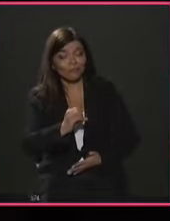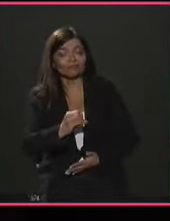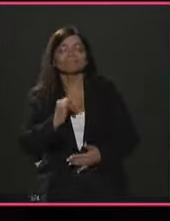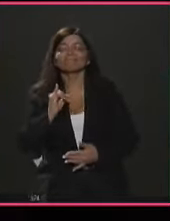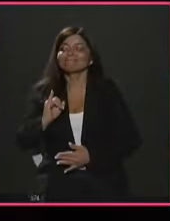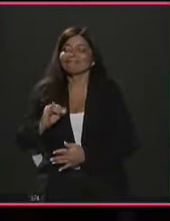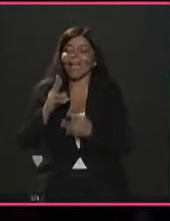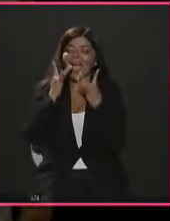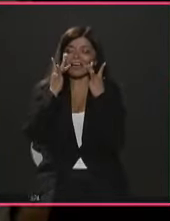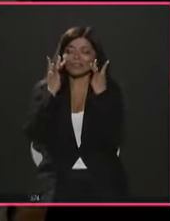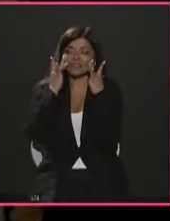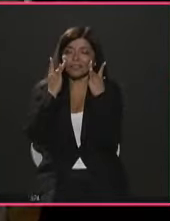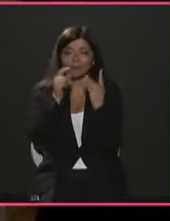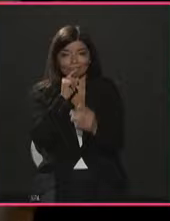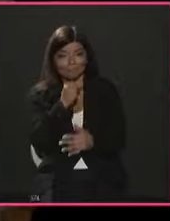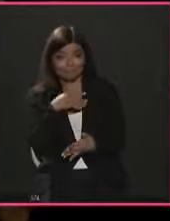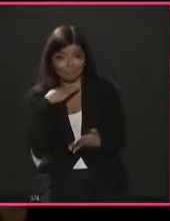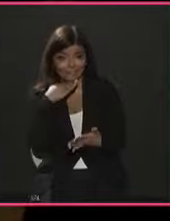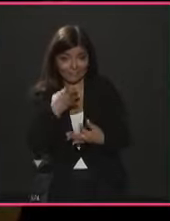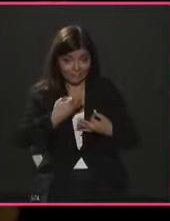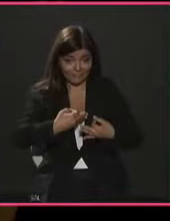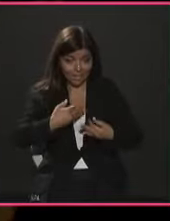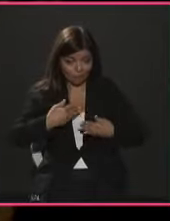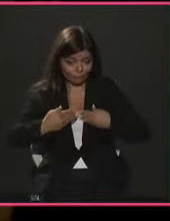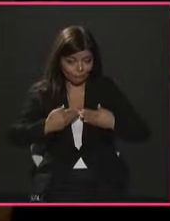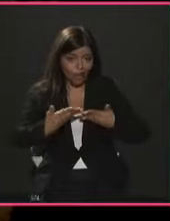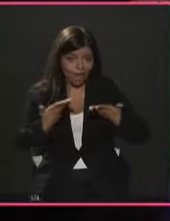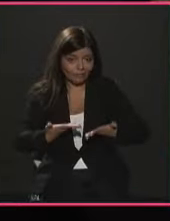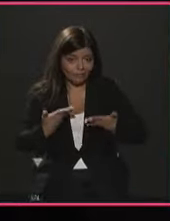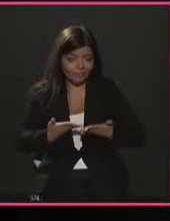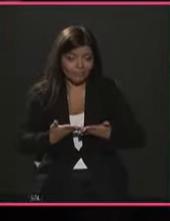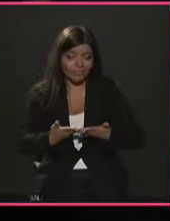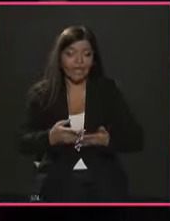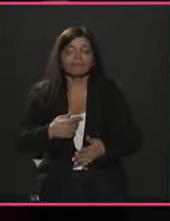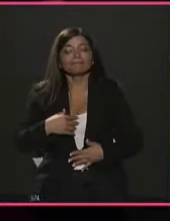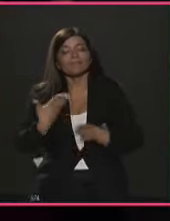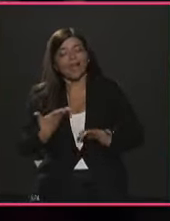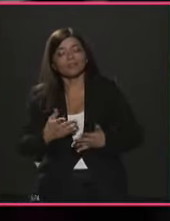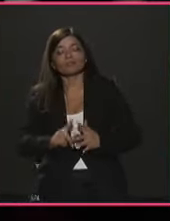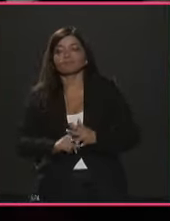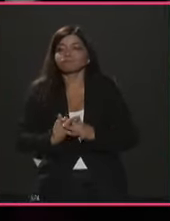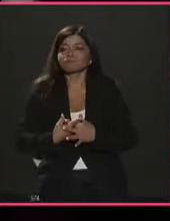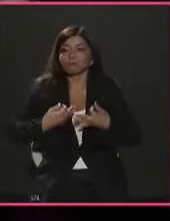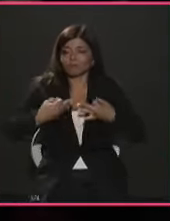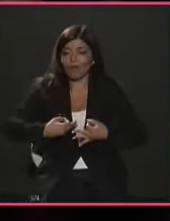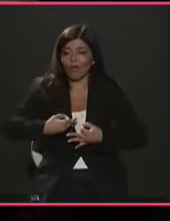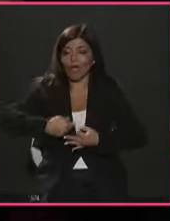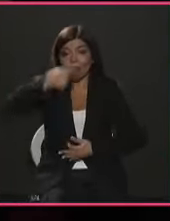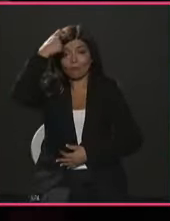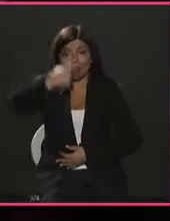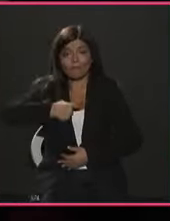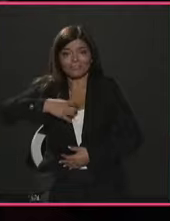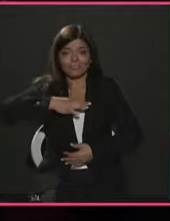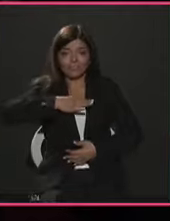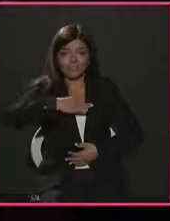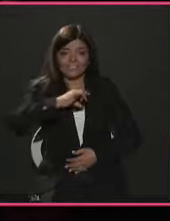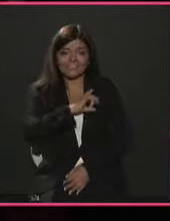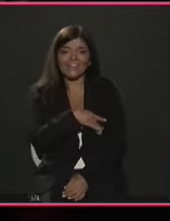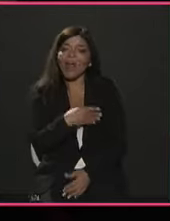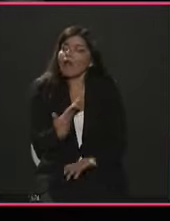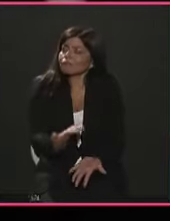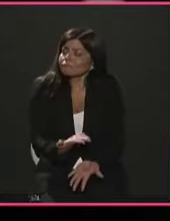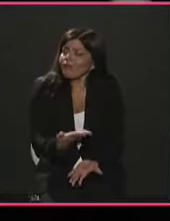contento satisfecho de lo que se ha vivido hasta ahora Bueno yo creo que es un privilegio para mí como ciudadano y como